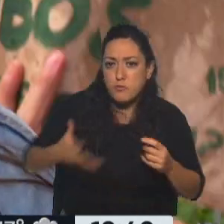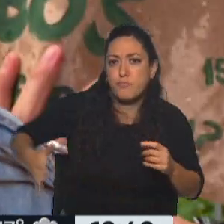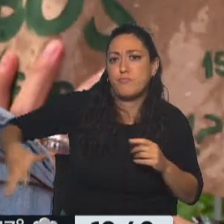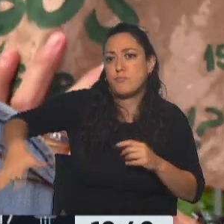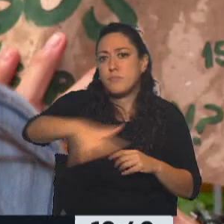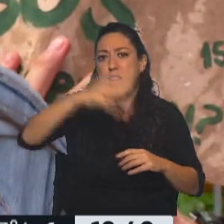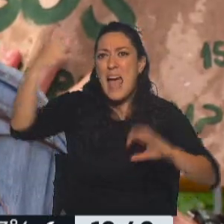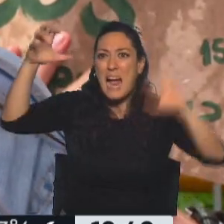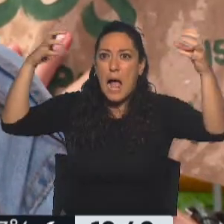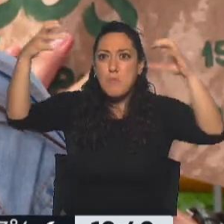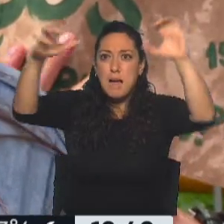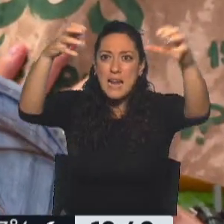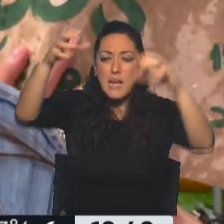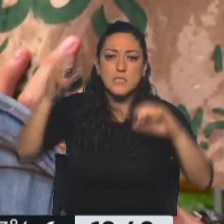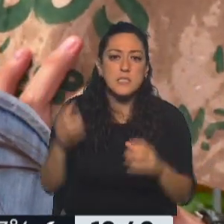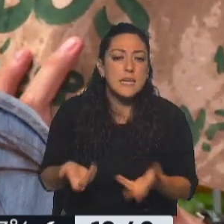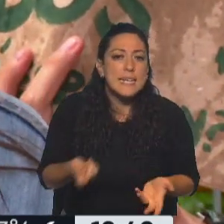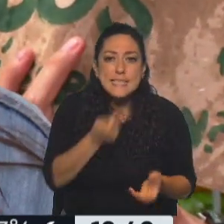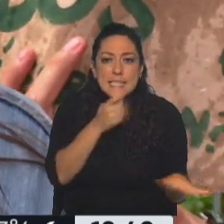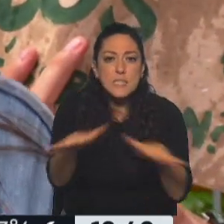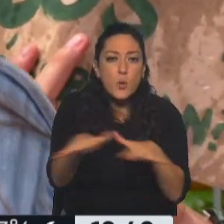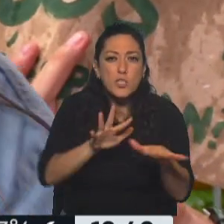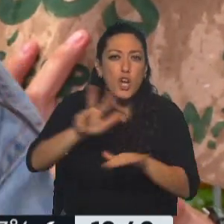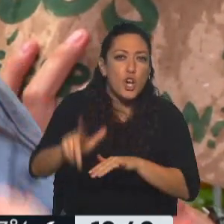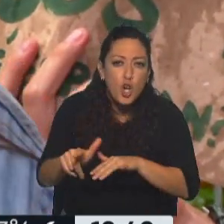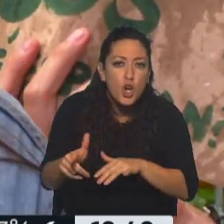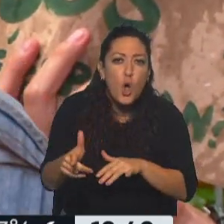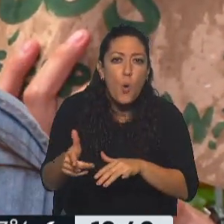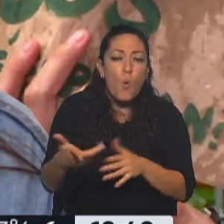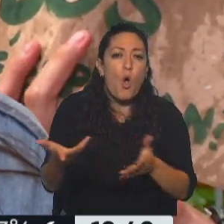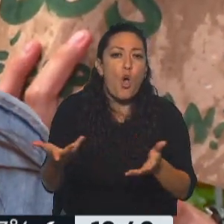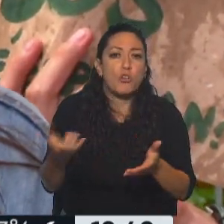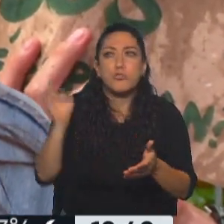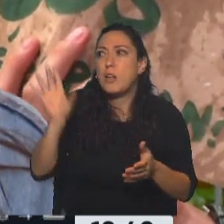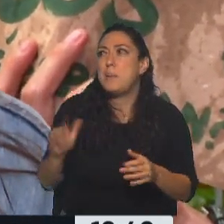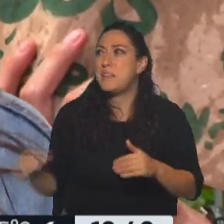poner cámaras para que si hay algún hecho de este estilo no se cuenten con las cámaras de los